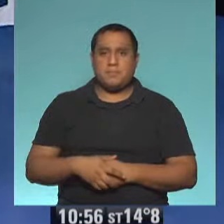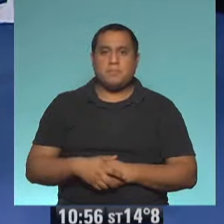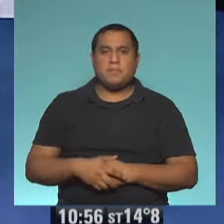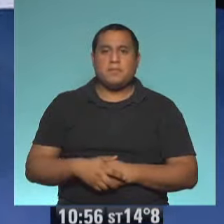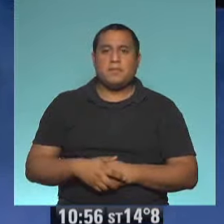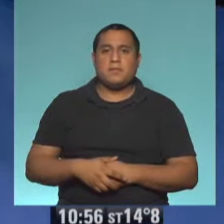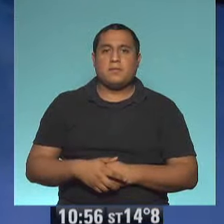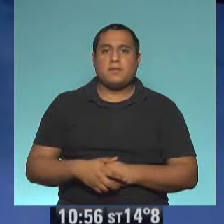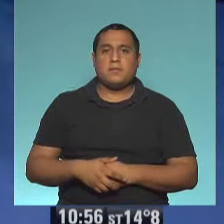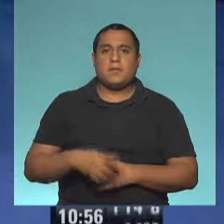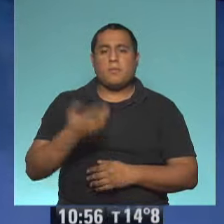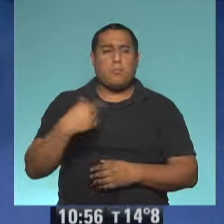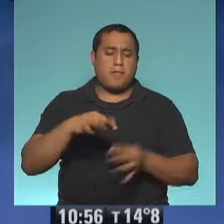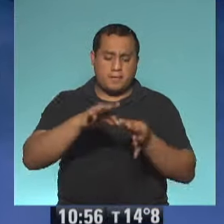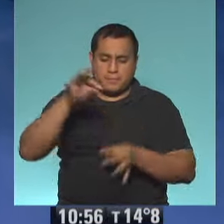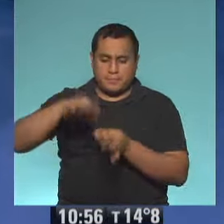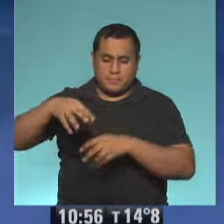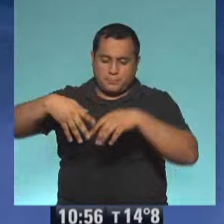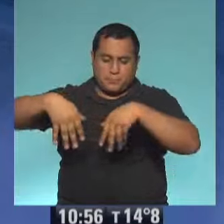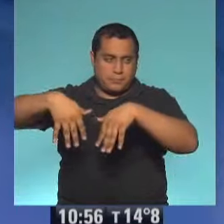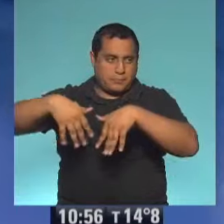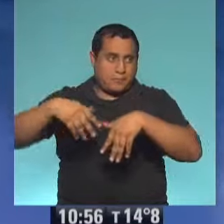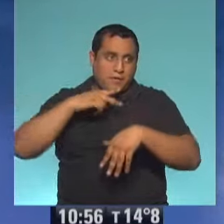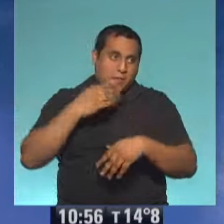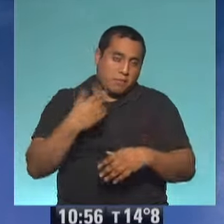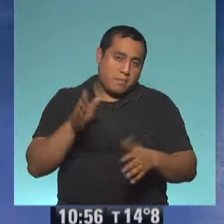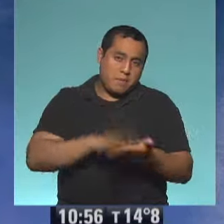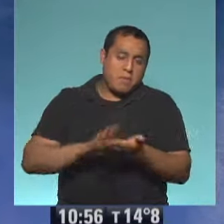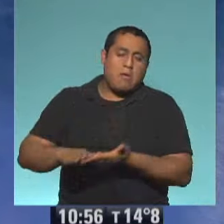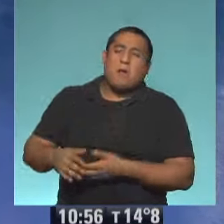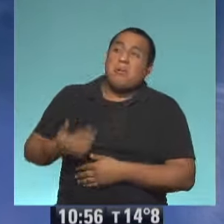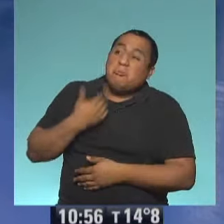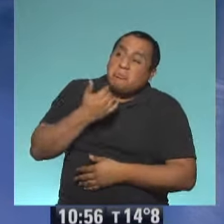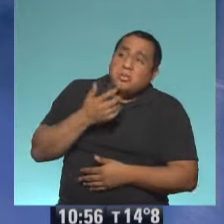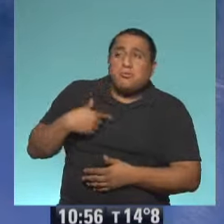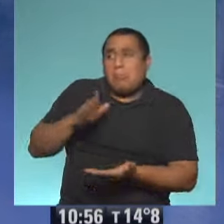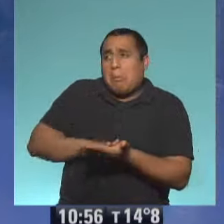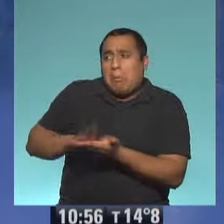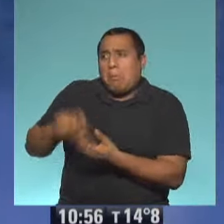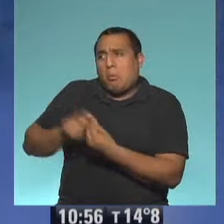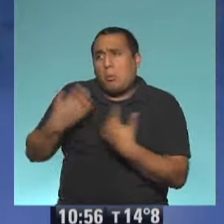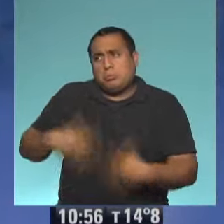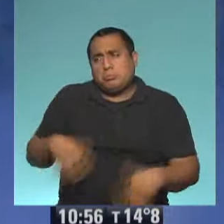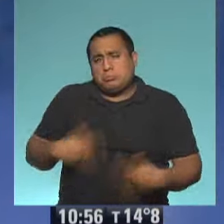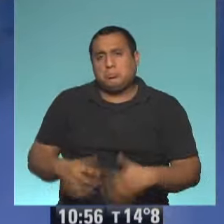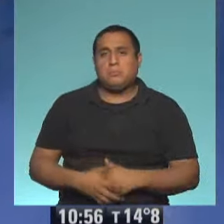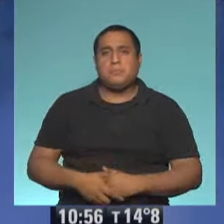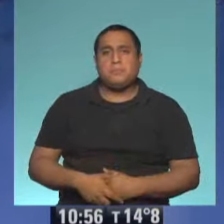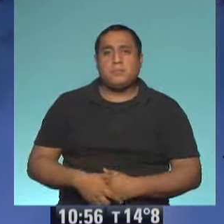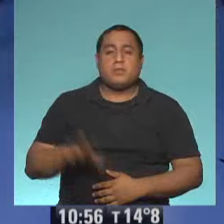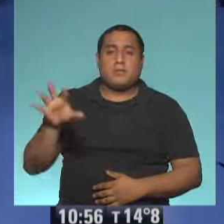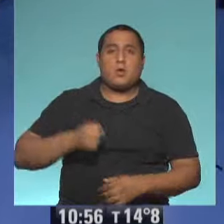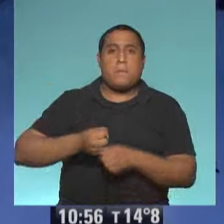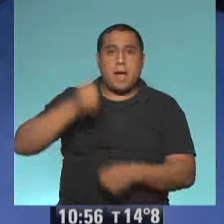este lado? Ay, no verde? Sé, no sé si me animo. Por favor. Ya pegué mucho. Ahí está. ¿Y voy a ir buscando un